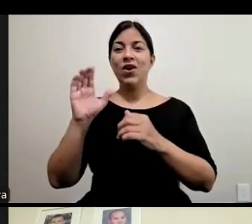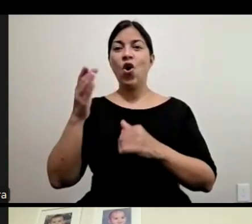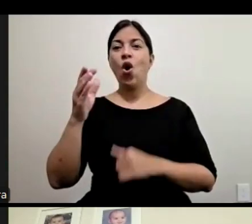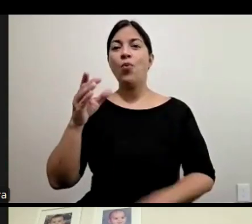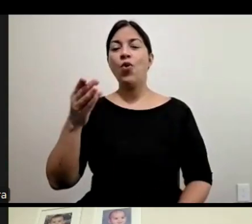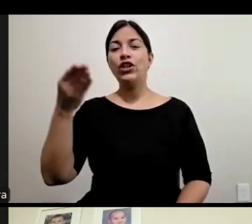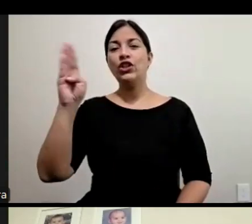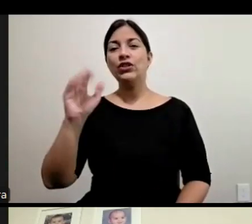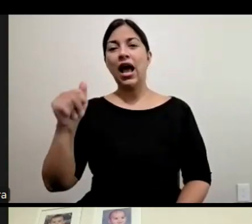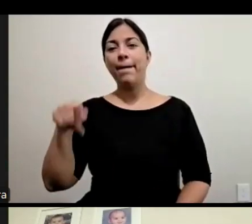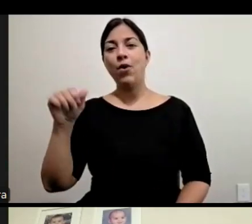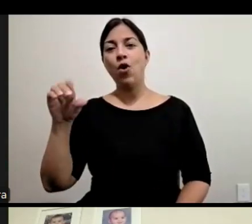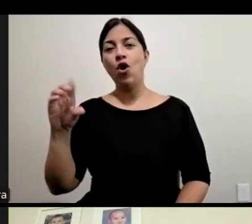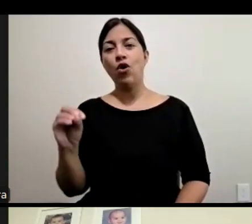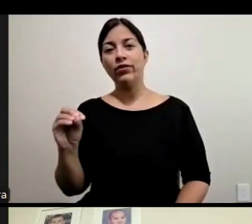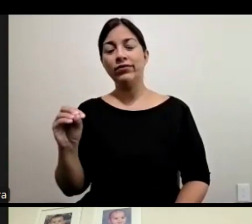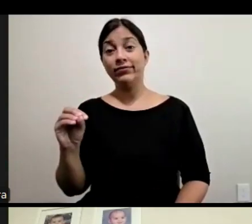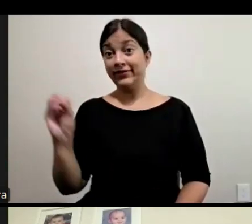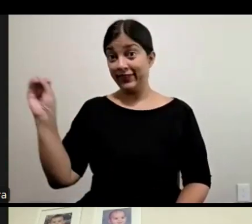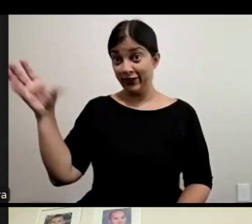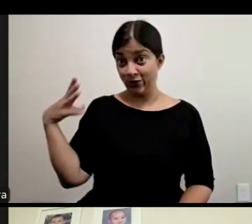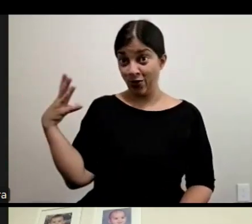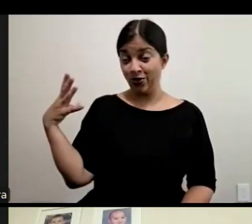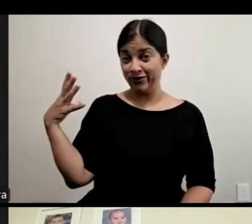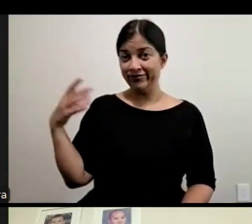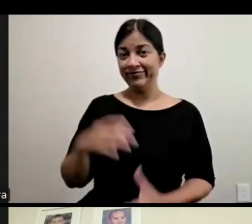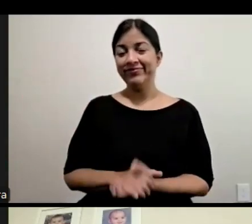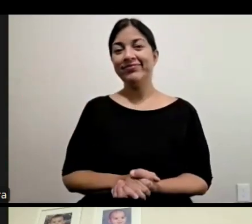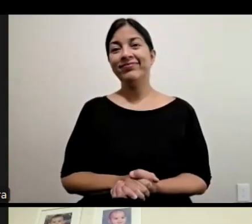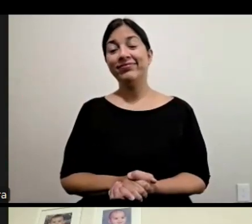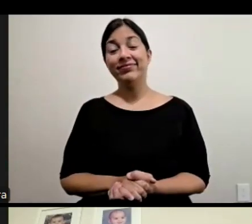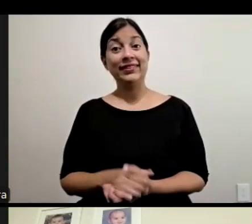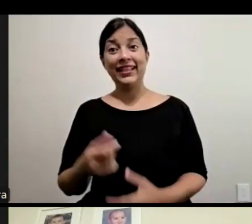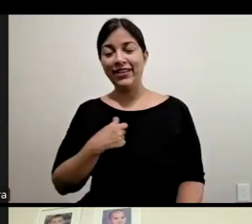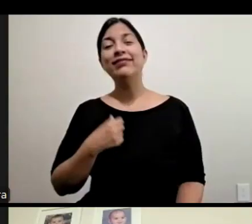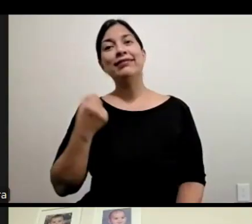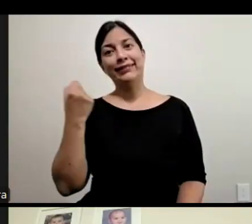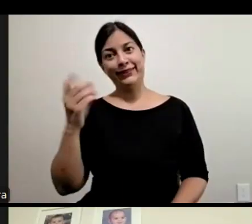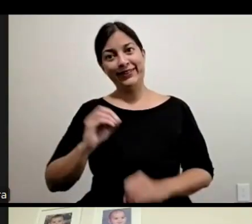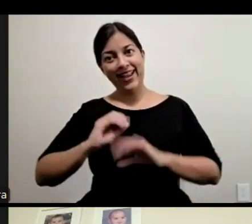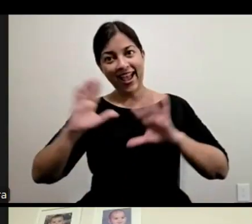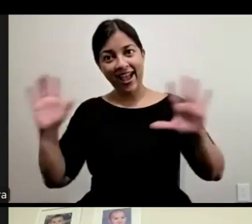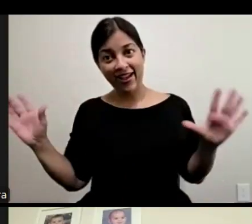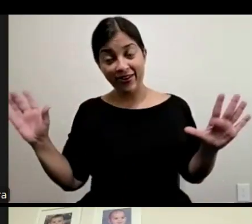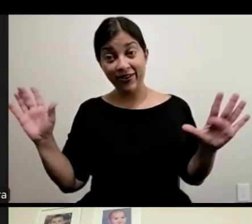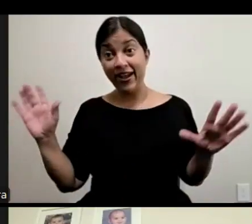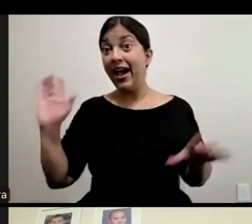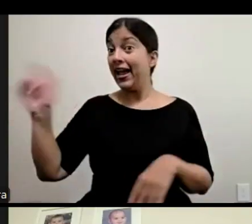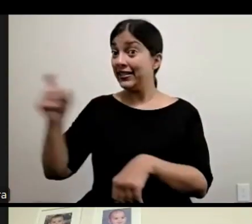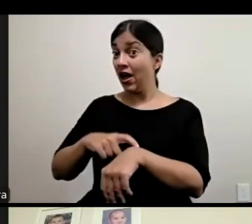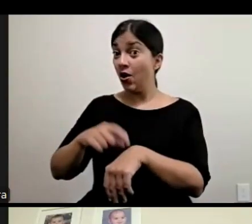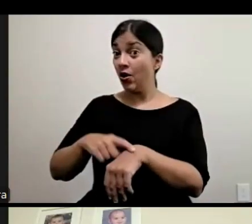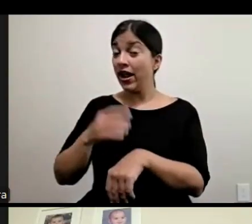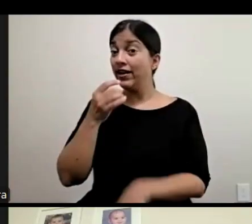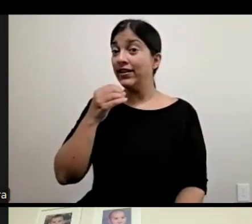el dios sol. Como el sol, claro, porque está amaneciendo. Pero es que lo entiendo completamente. A esa hora, el sol